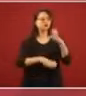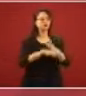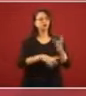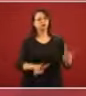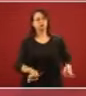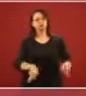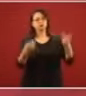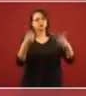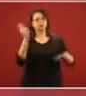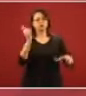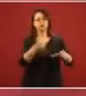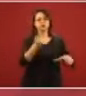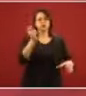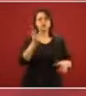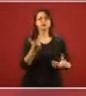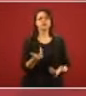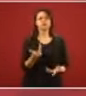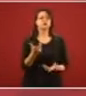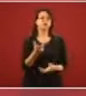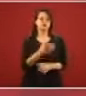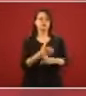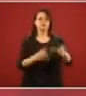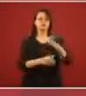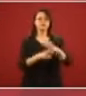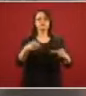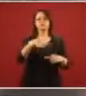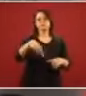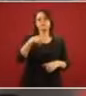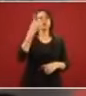ventas de bienes de procedencia ilícita,